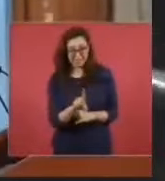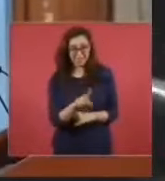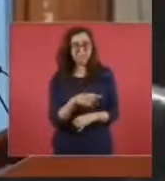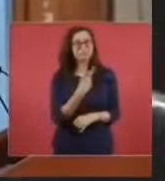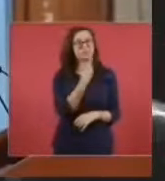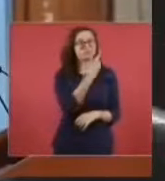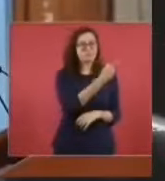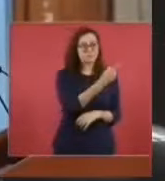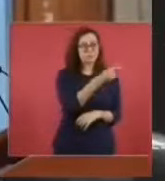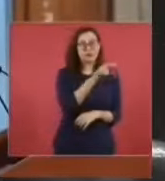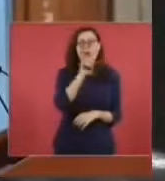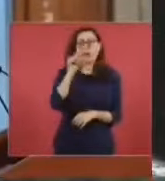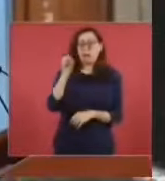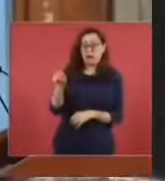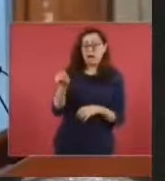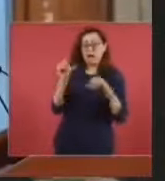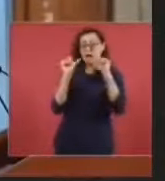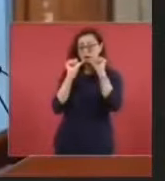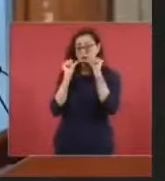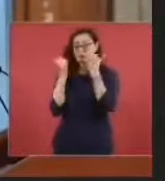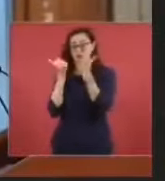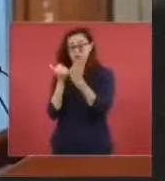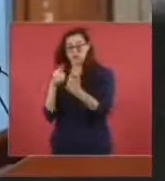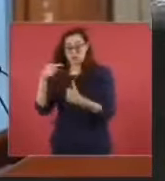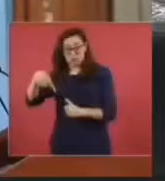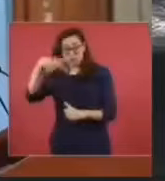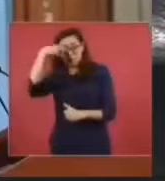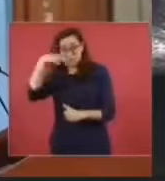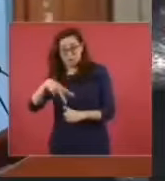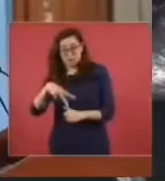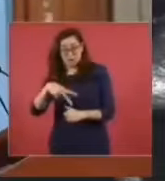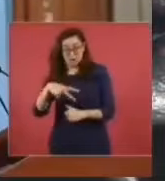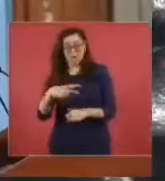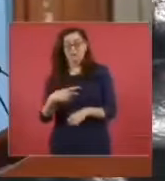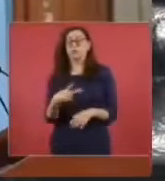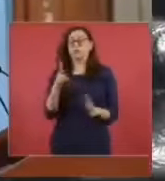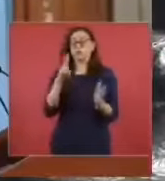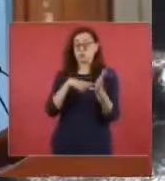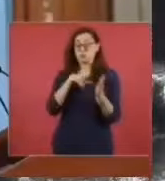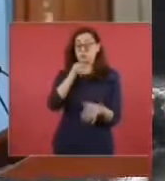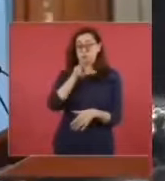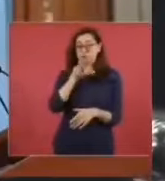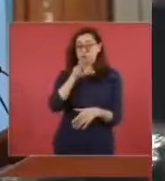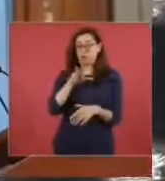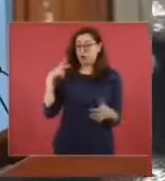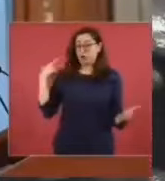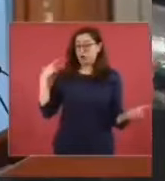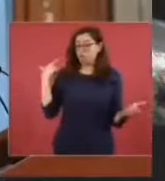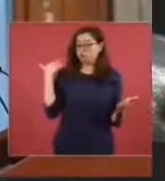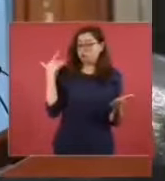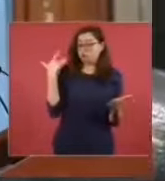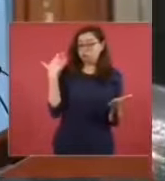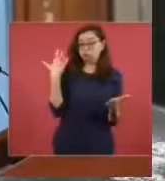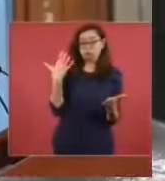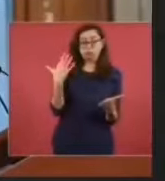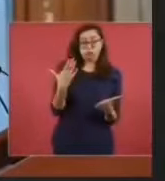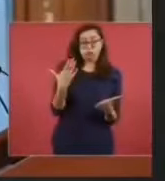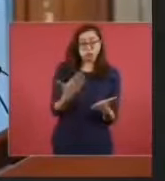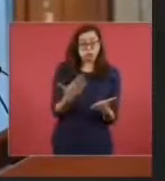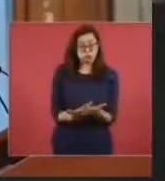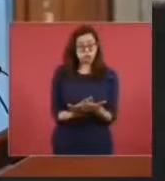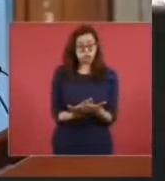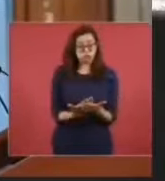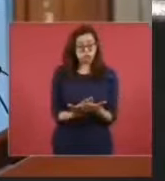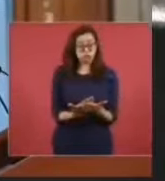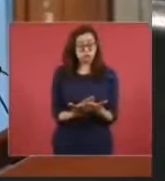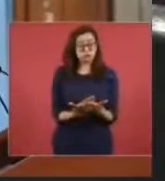hablando cantidades menores con respecto a qué otras cosas le invierte Estados Unidos, como lo que es la parte de armas, guerra, sí, estamos hablando